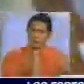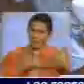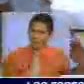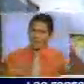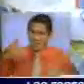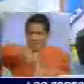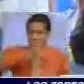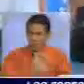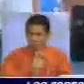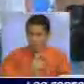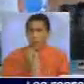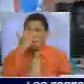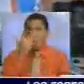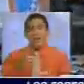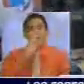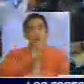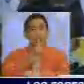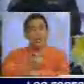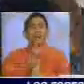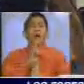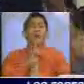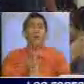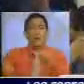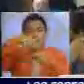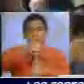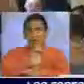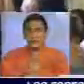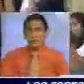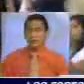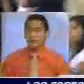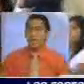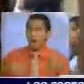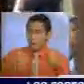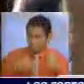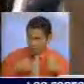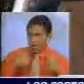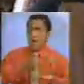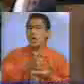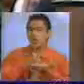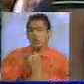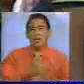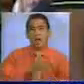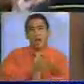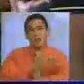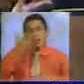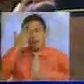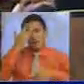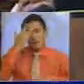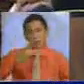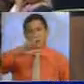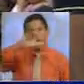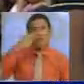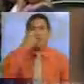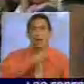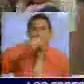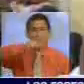nuestro país por los médicos estadounidenses. Me ha ayudado a mejorar como persona y he visto que cada día, en cada